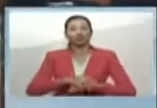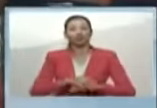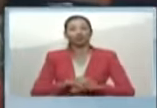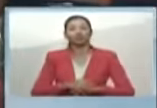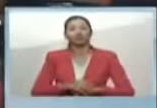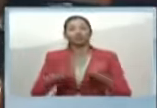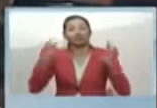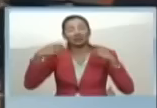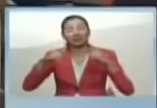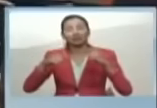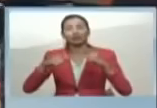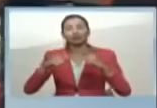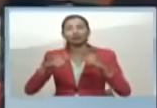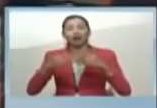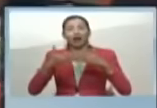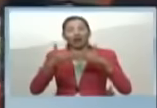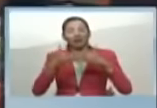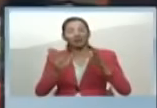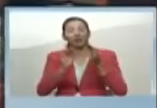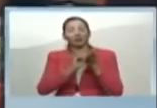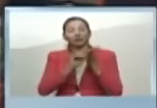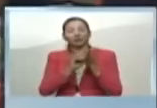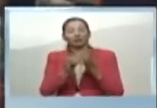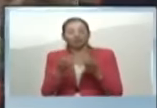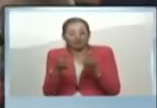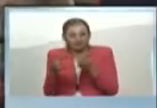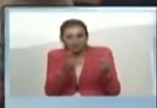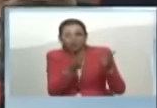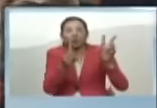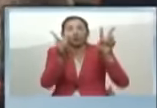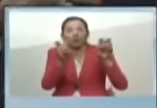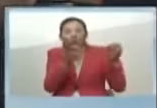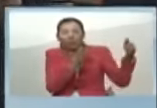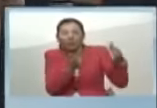lograr reabrir los caminos